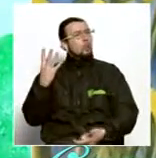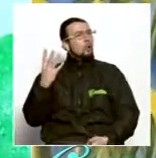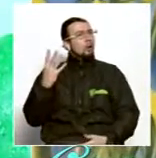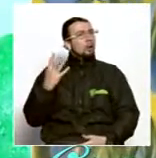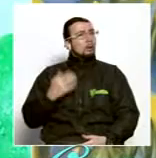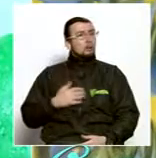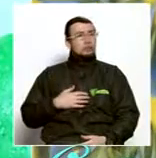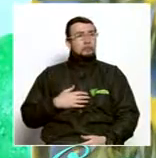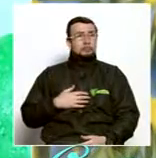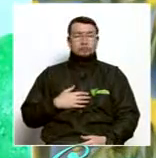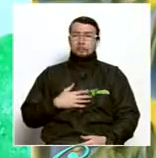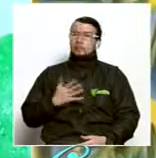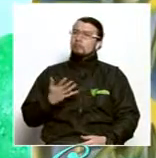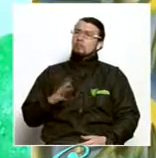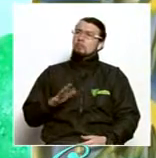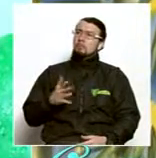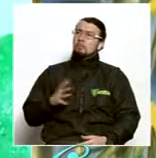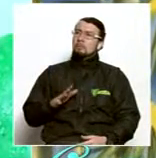unos,